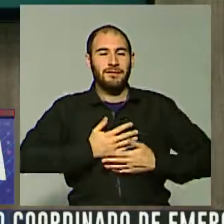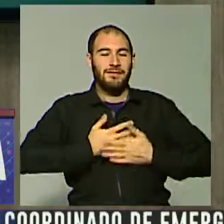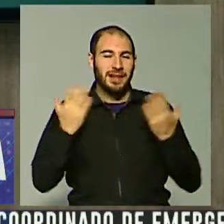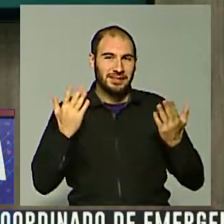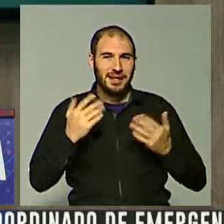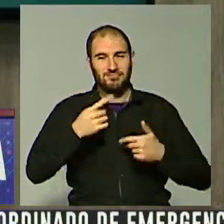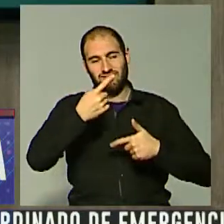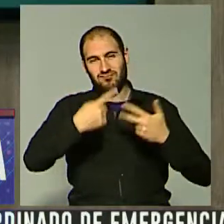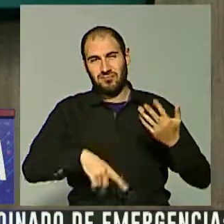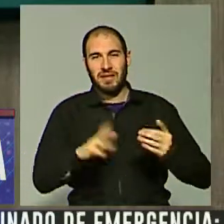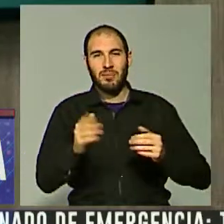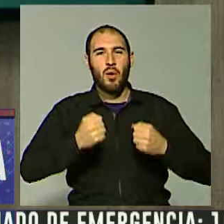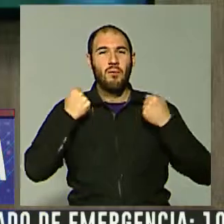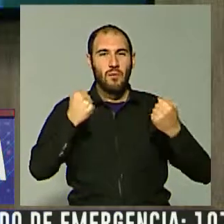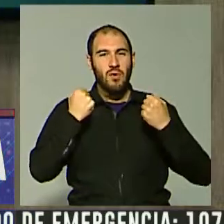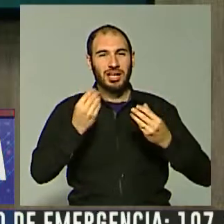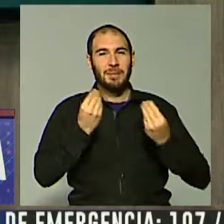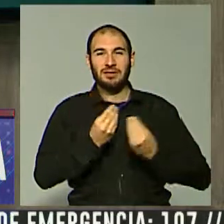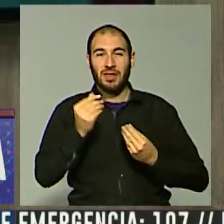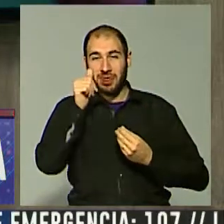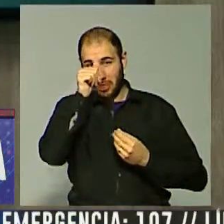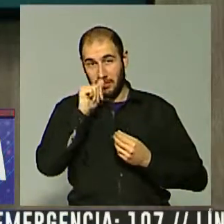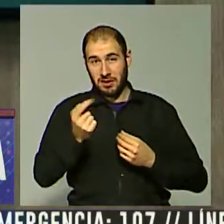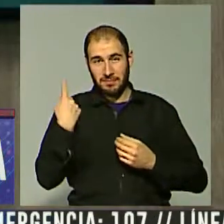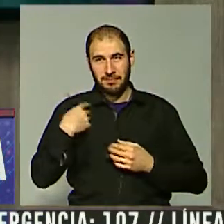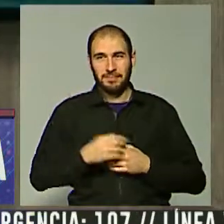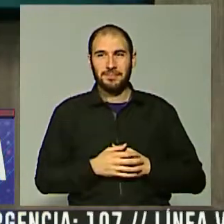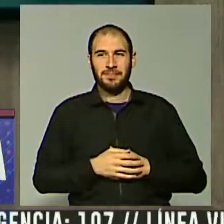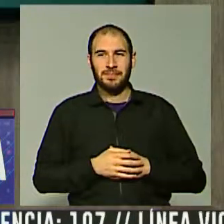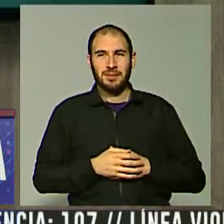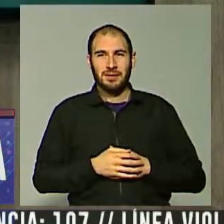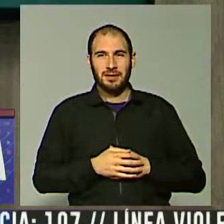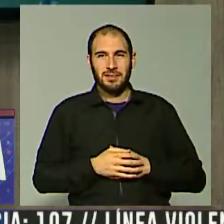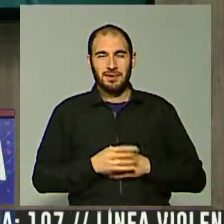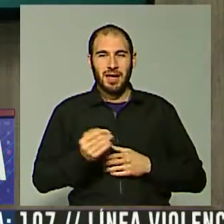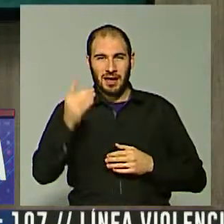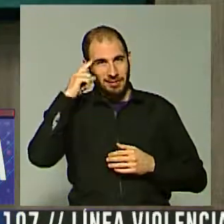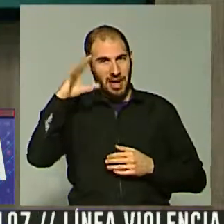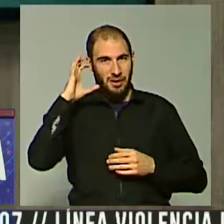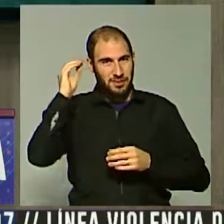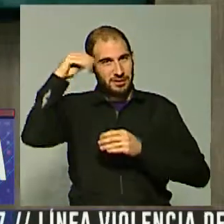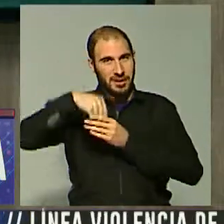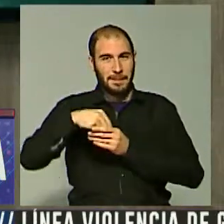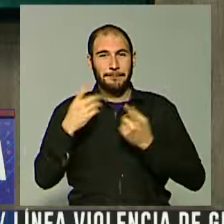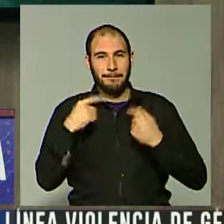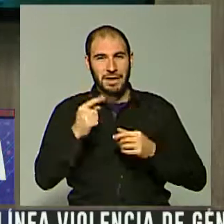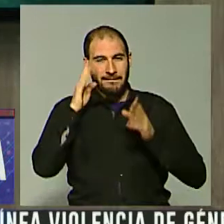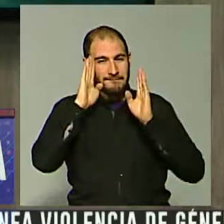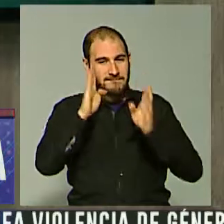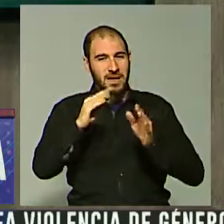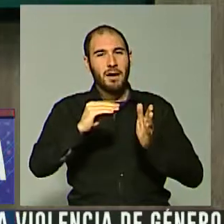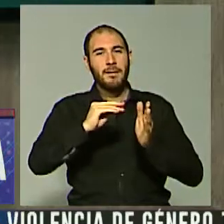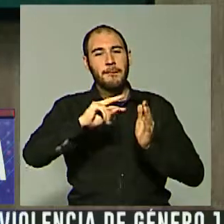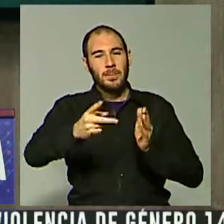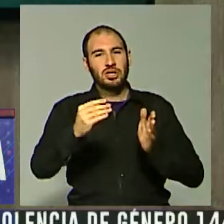y todo lo que tiene que ver con el festejo y lo que pasó el día domingo ya va a quedar en el recuerdo, pero ya empiezan a pensar en la